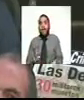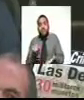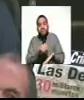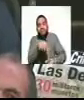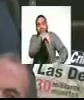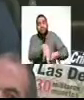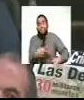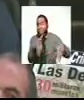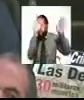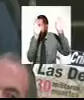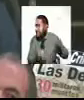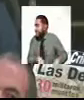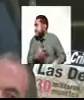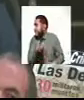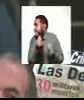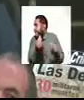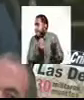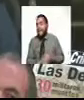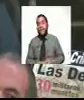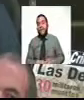a votar si eso ya está arreglado?